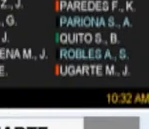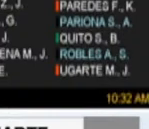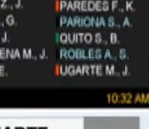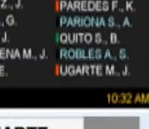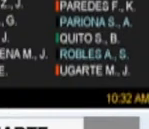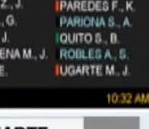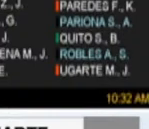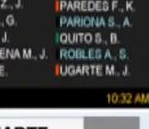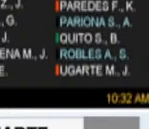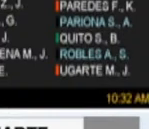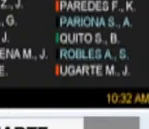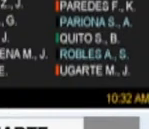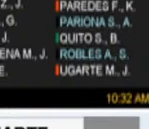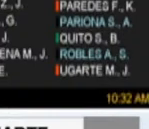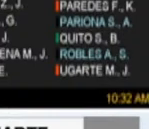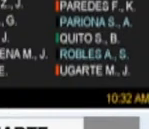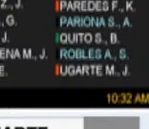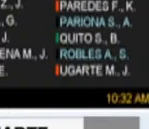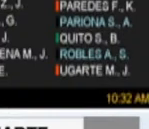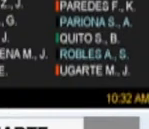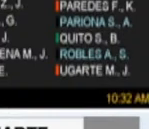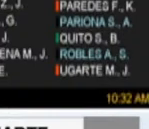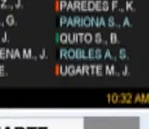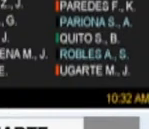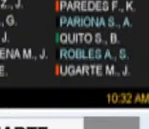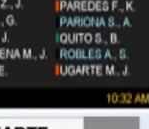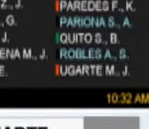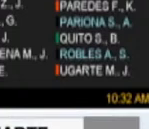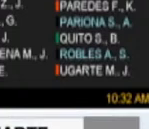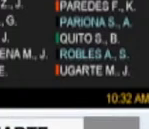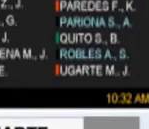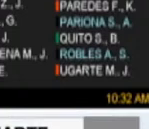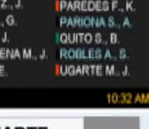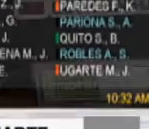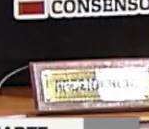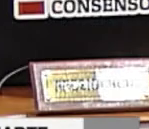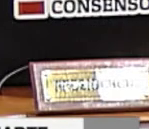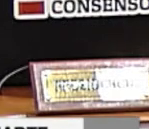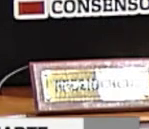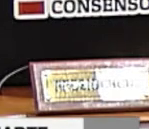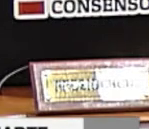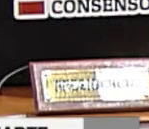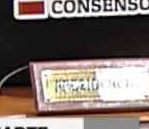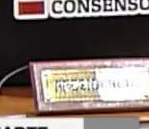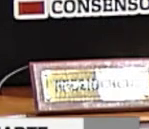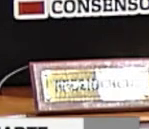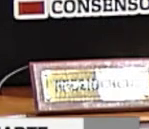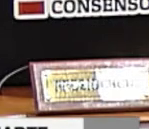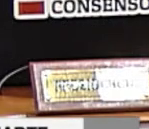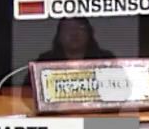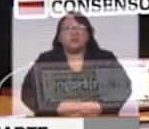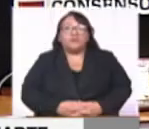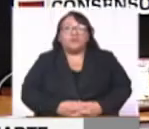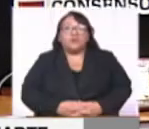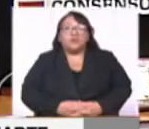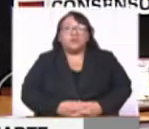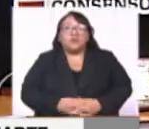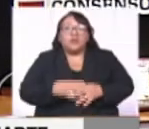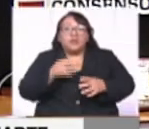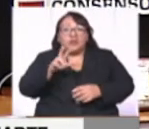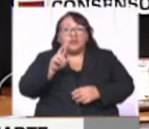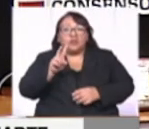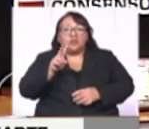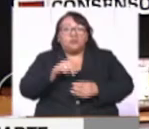Han votado a favor 32 señores congresistas, 57 en contra, 11 abstenciones. Más en